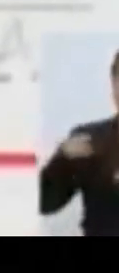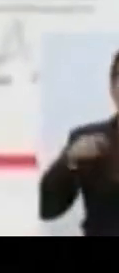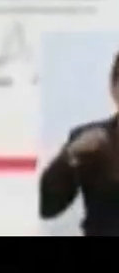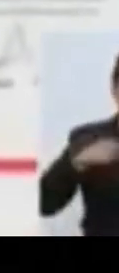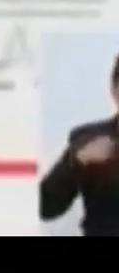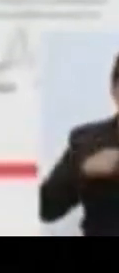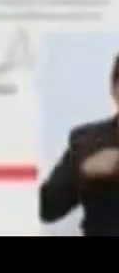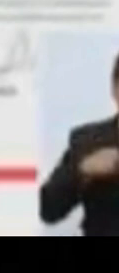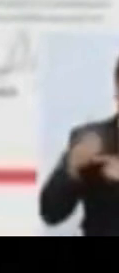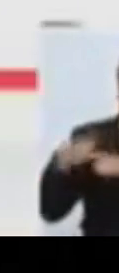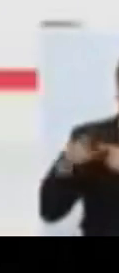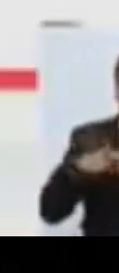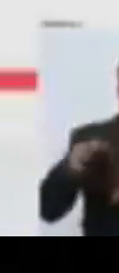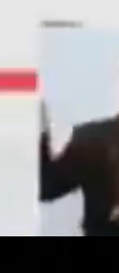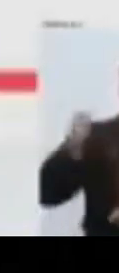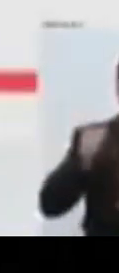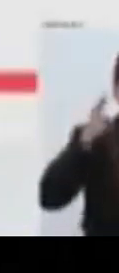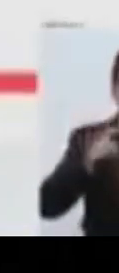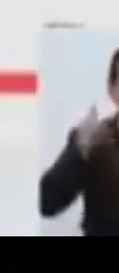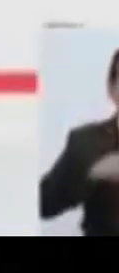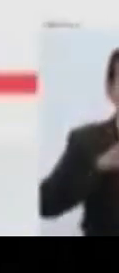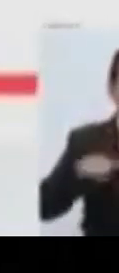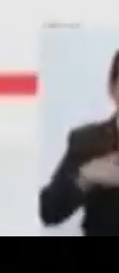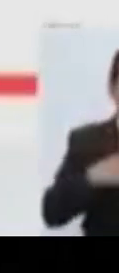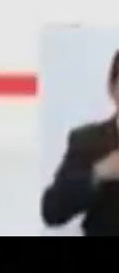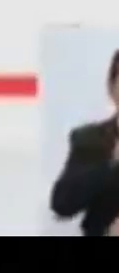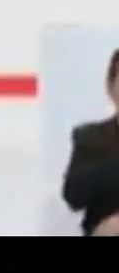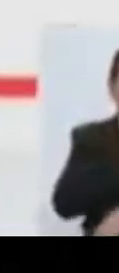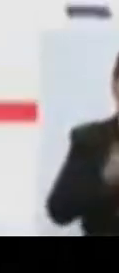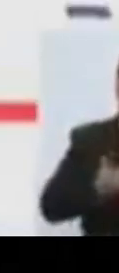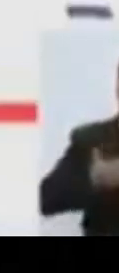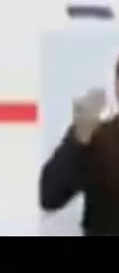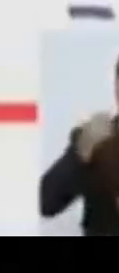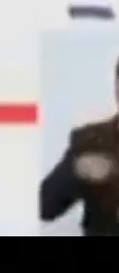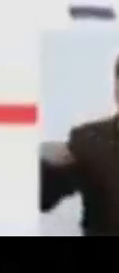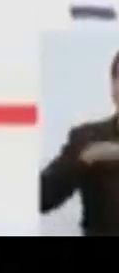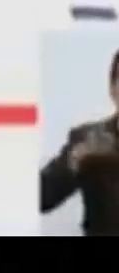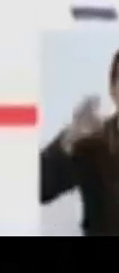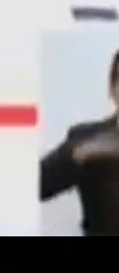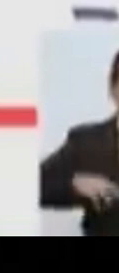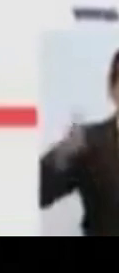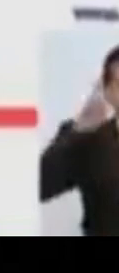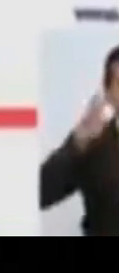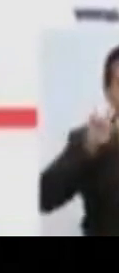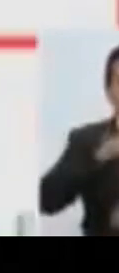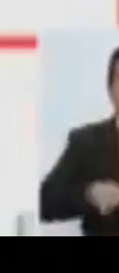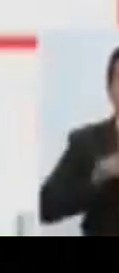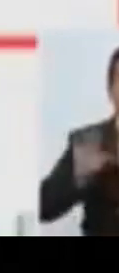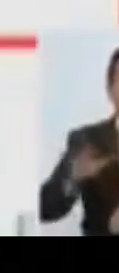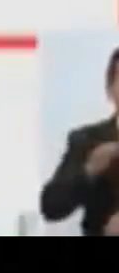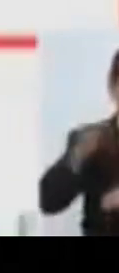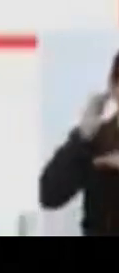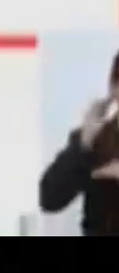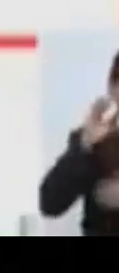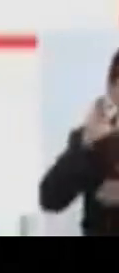ser investigados. Todas las autoridades de ese tiempo que se aprovecharon del pueblo cruceño para